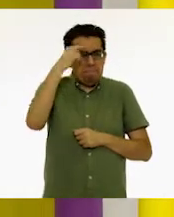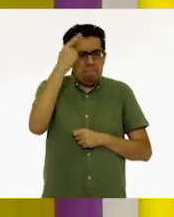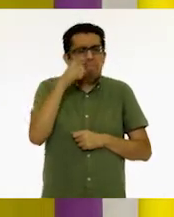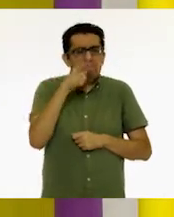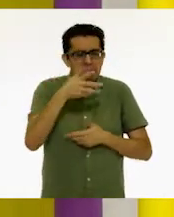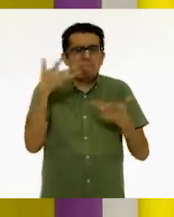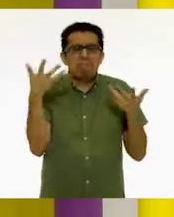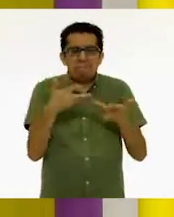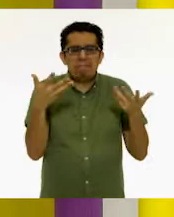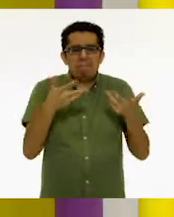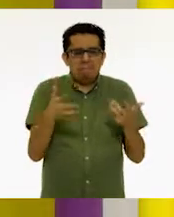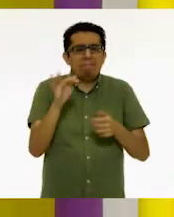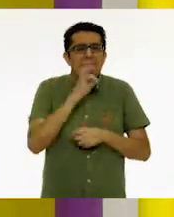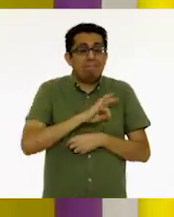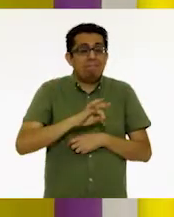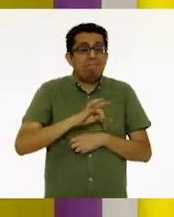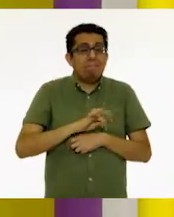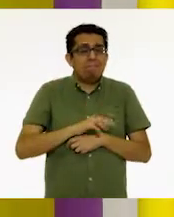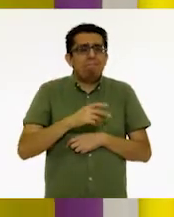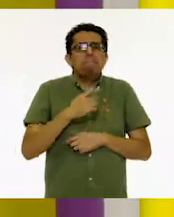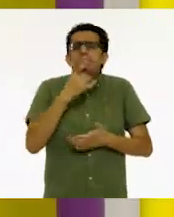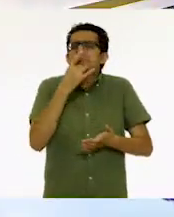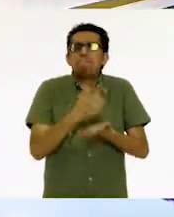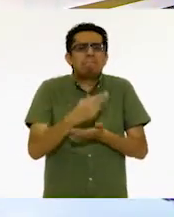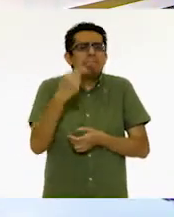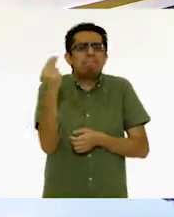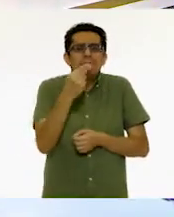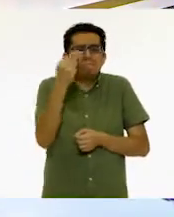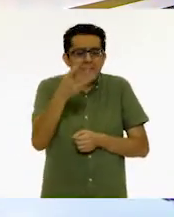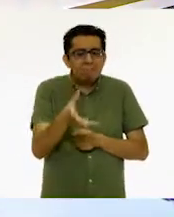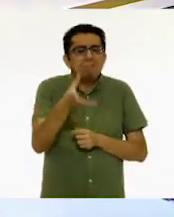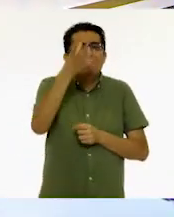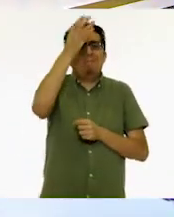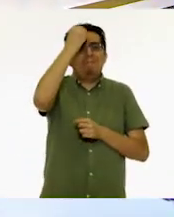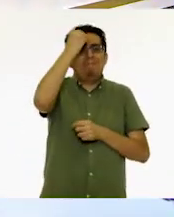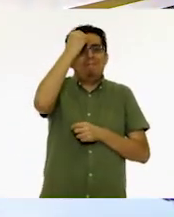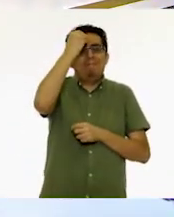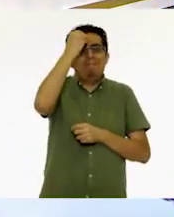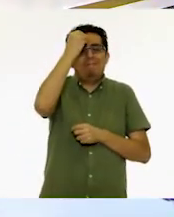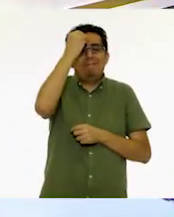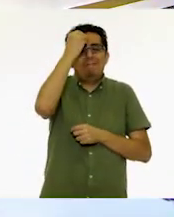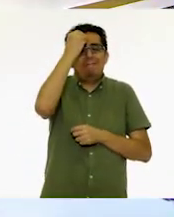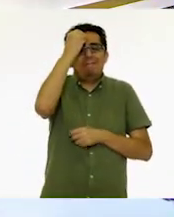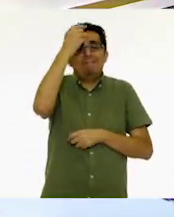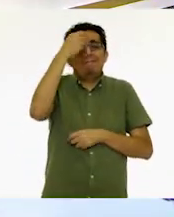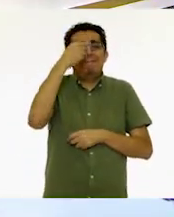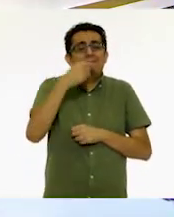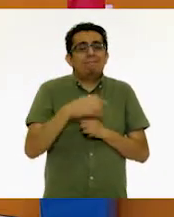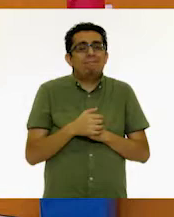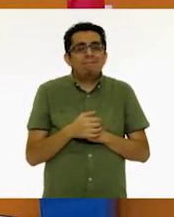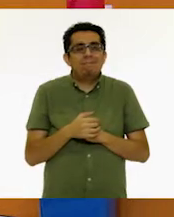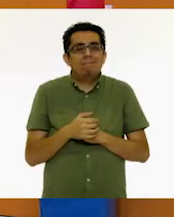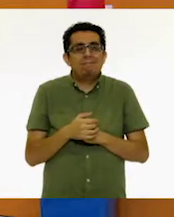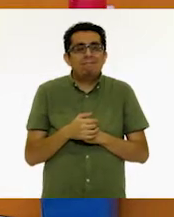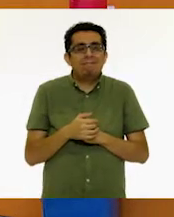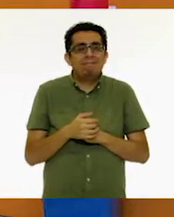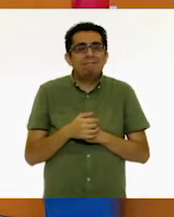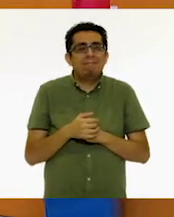tú puedes hacerlo, solo tienes que aprenderlo. Ah. Y